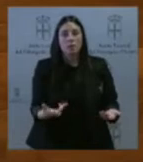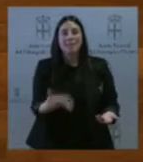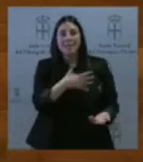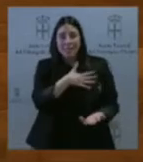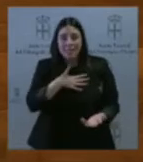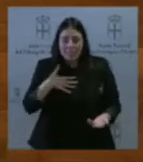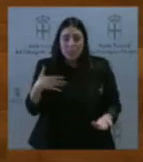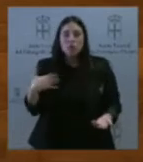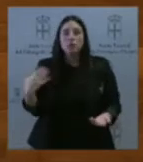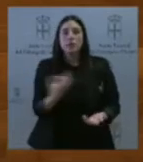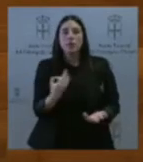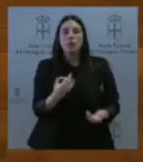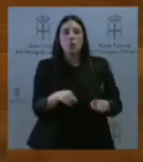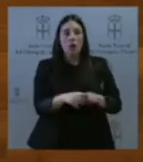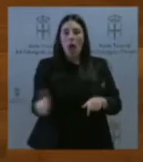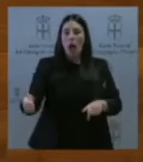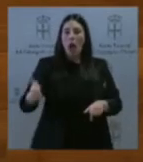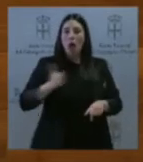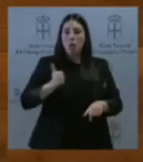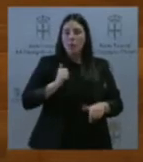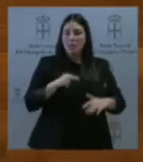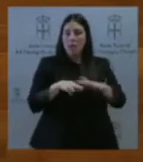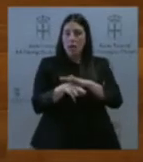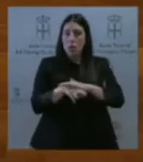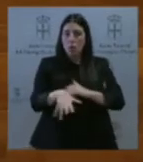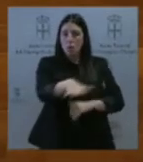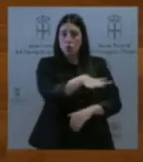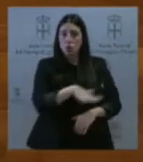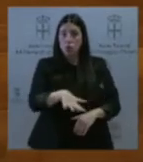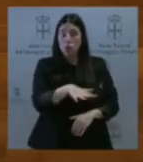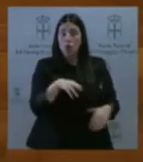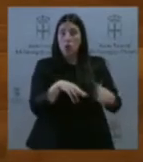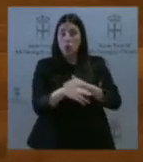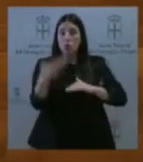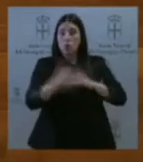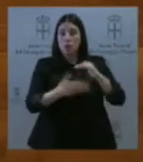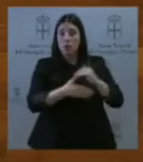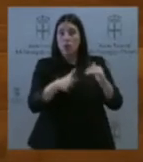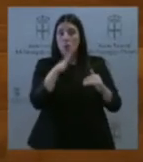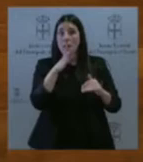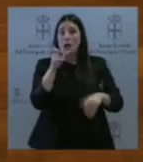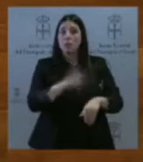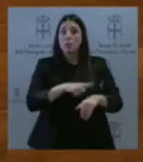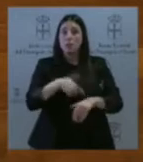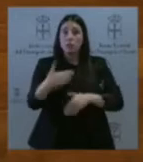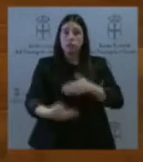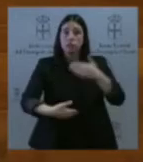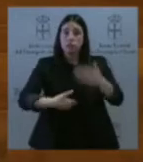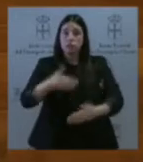los recursos, que son limitados para evitar que el paso del tiempo, tan implacable con todos y con todo,